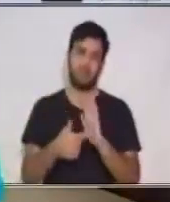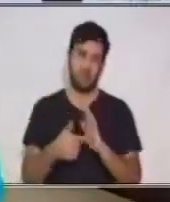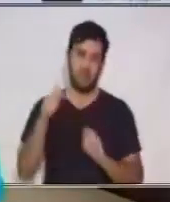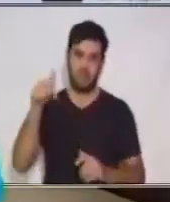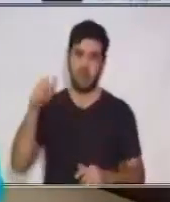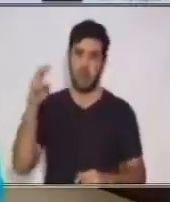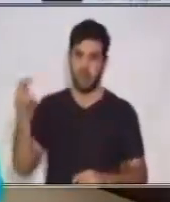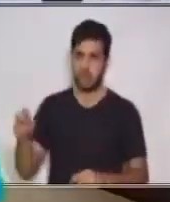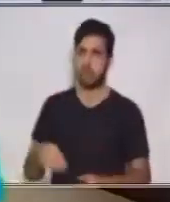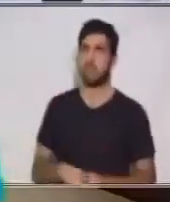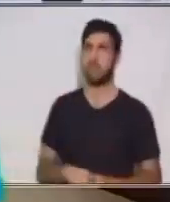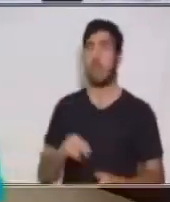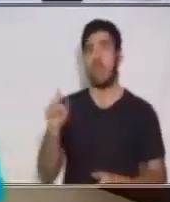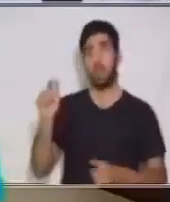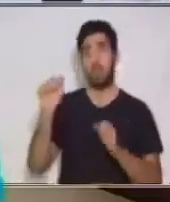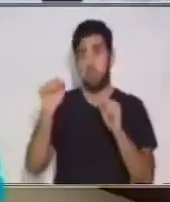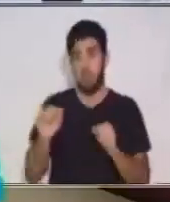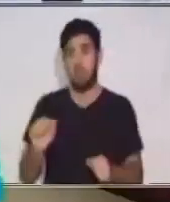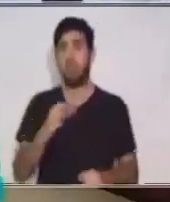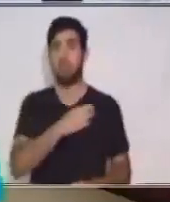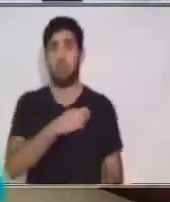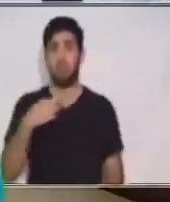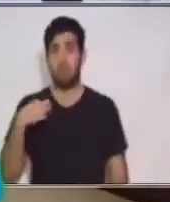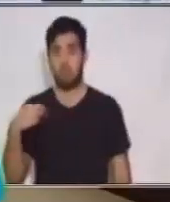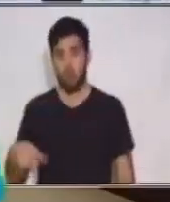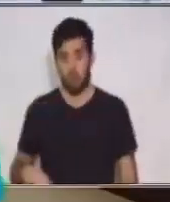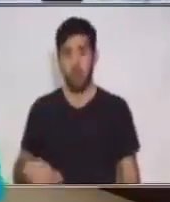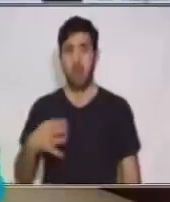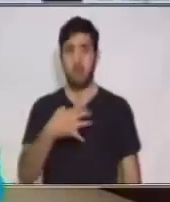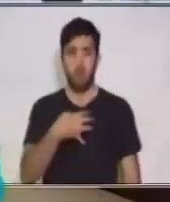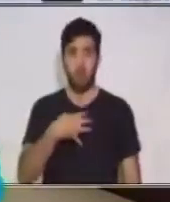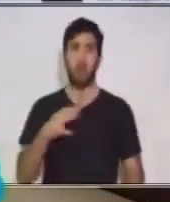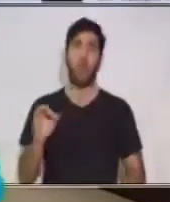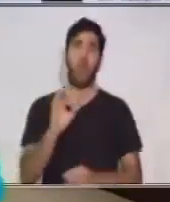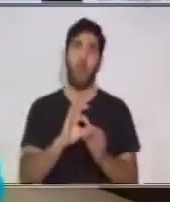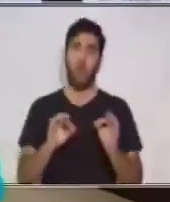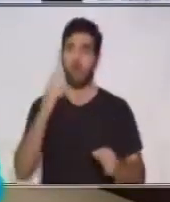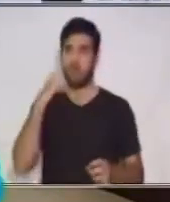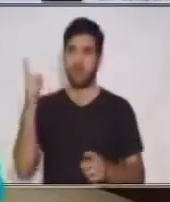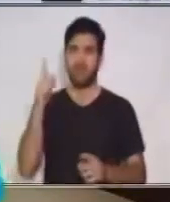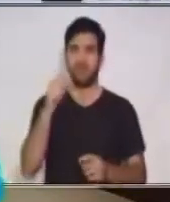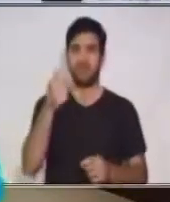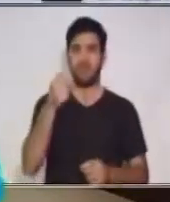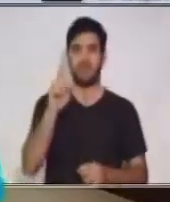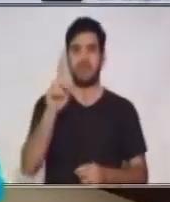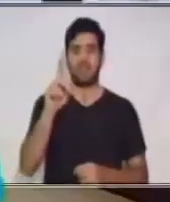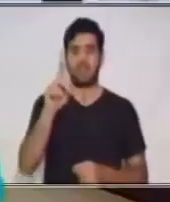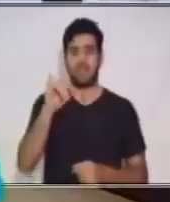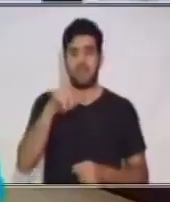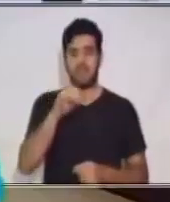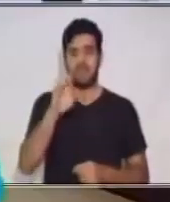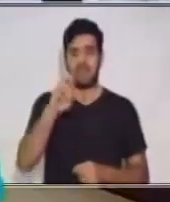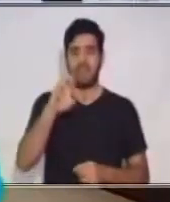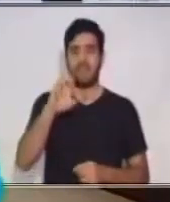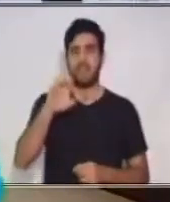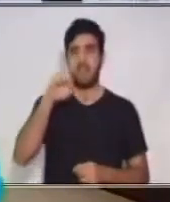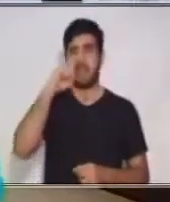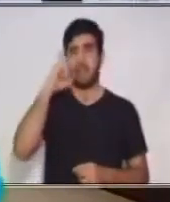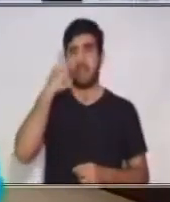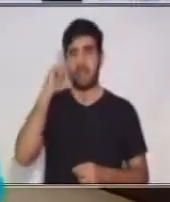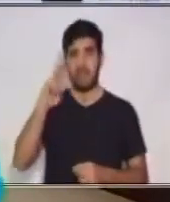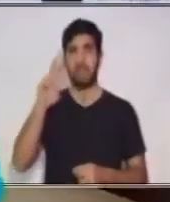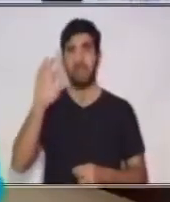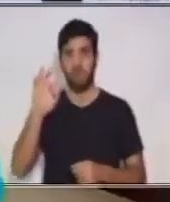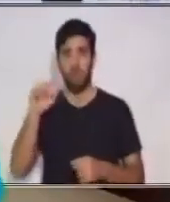a identificar como un pronombre posesivo o un adjetivo. También se va a identificar dentro de la característica de la